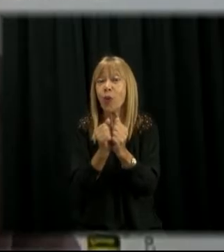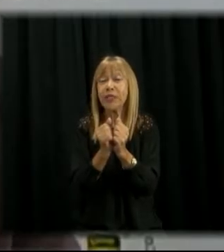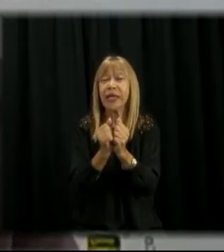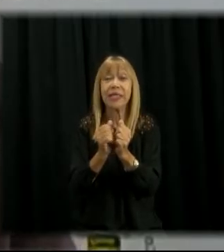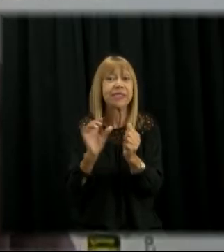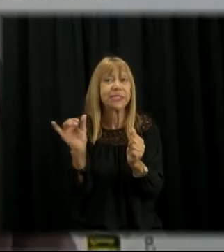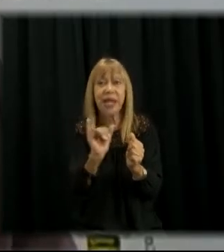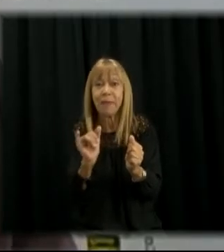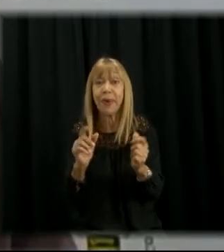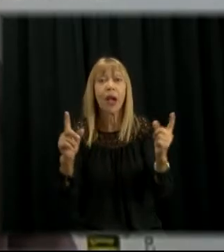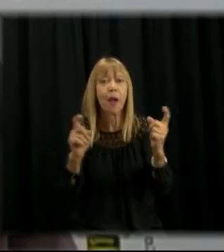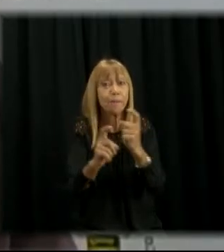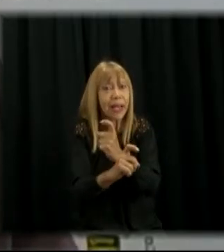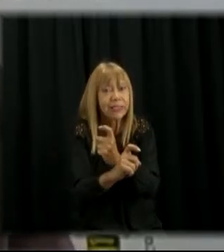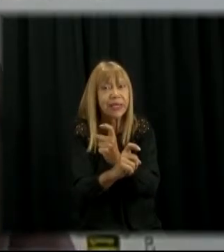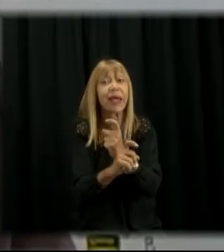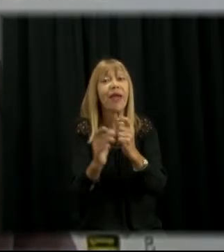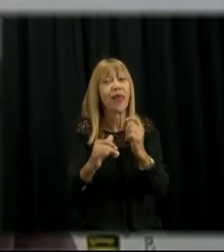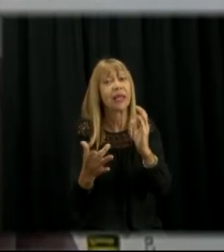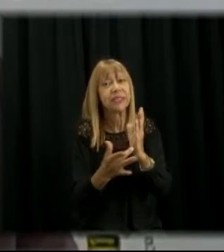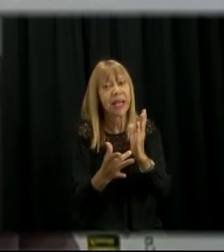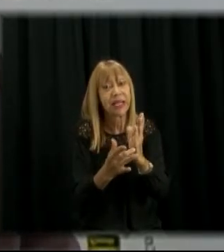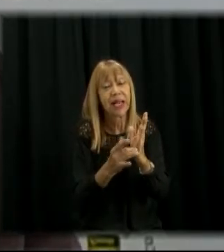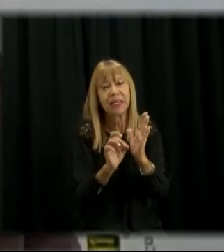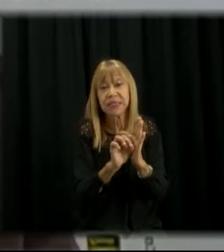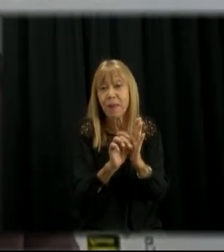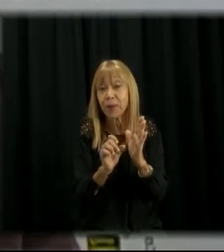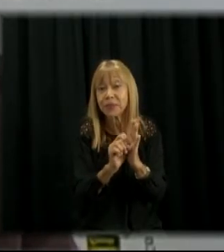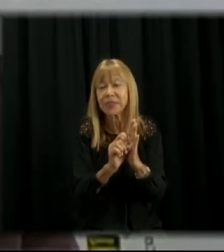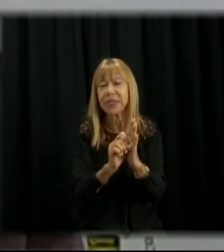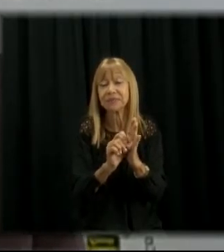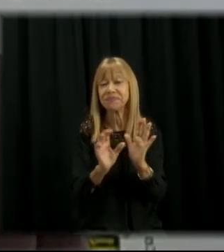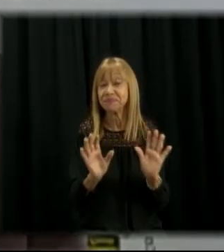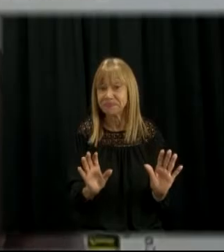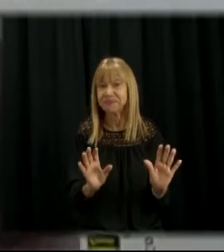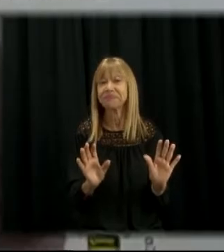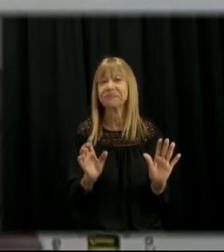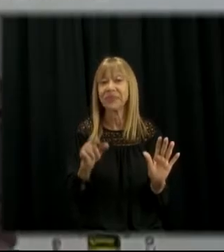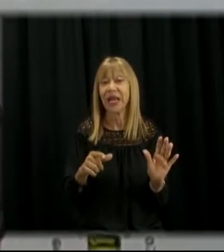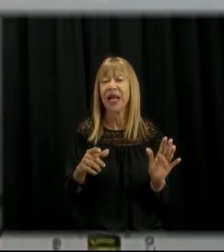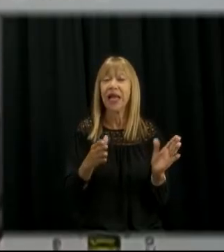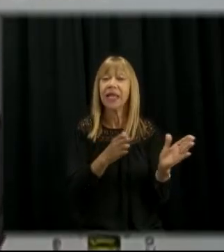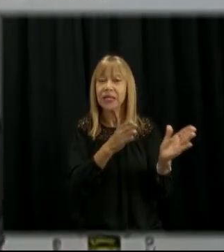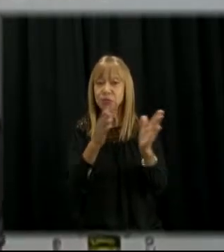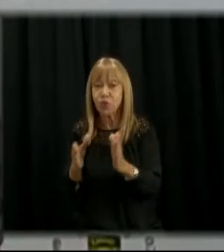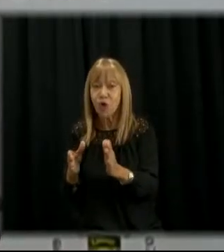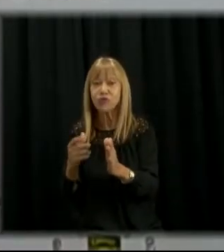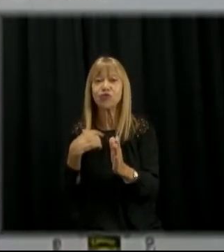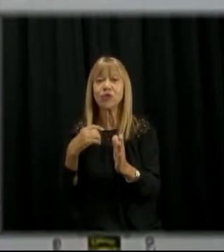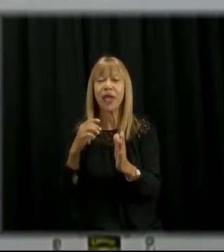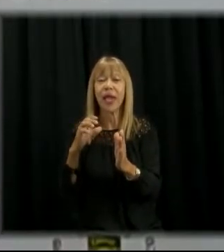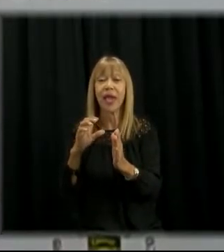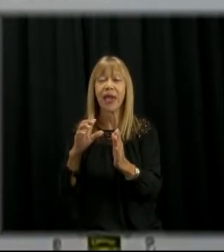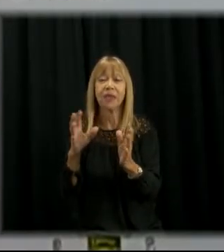con la misma nivel de complejidad desde el punto de vista técnico. Dicho esto, vamos